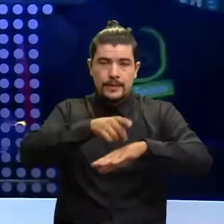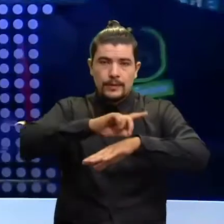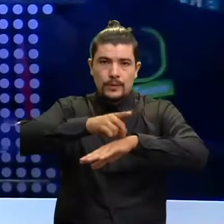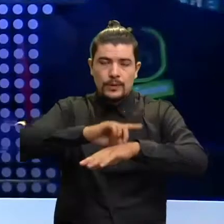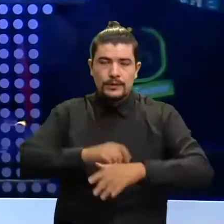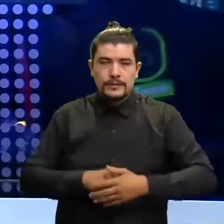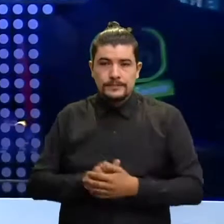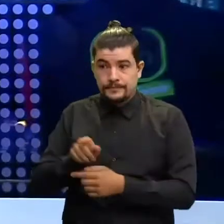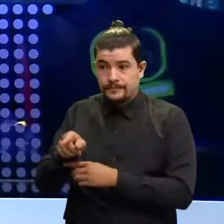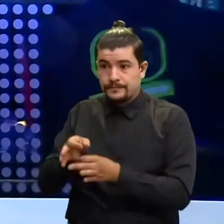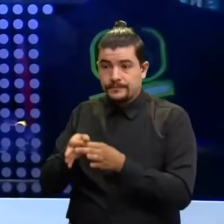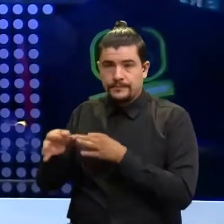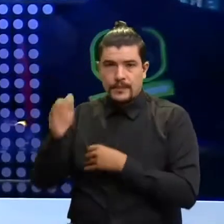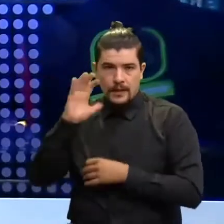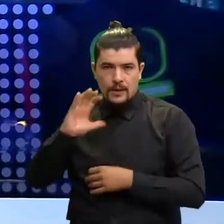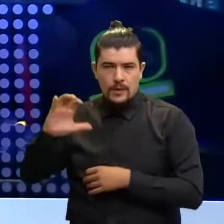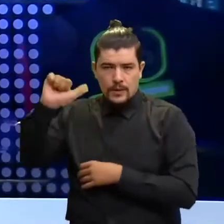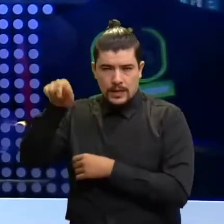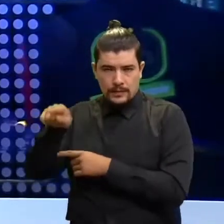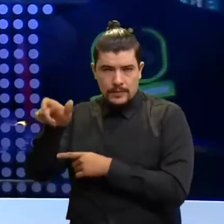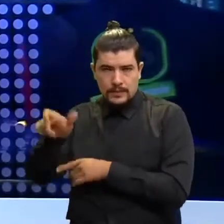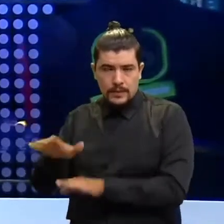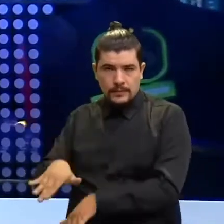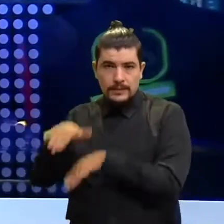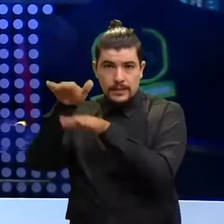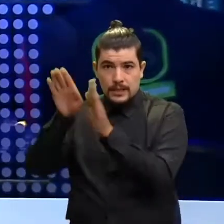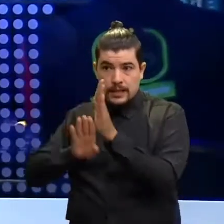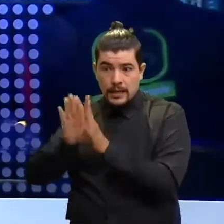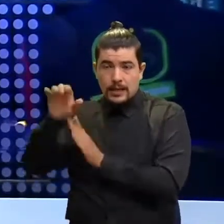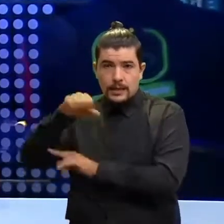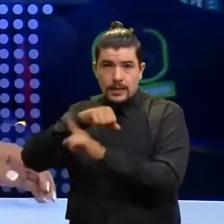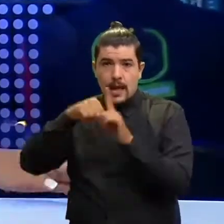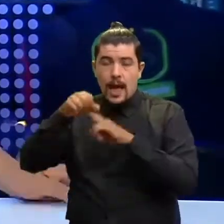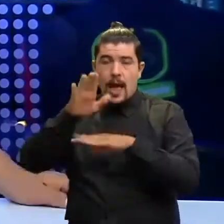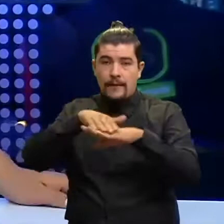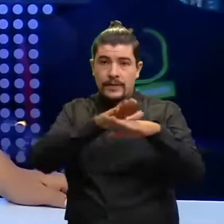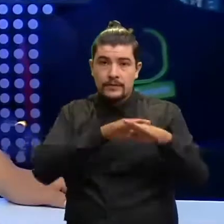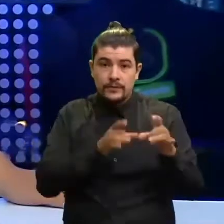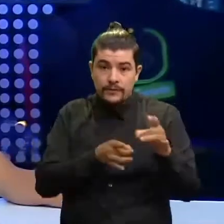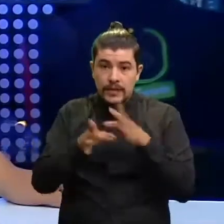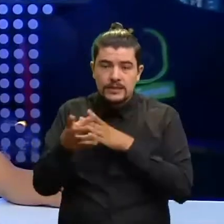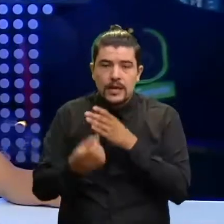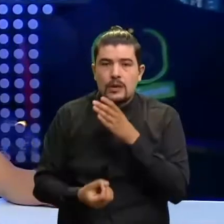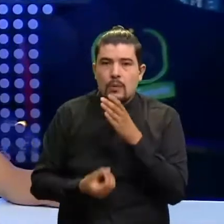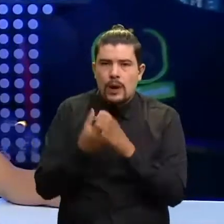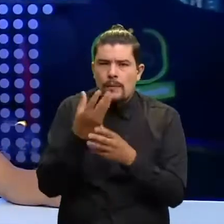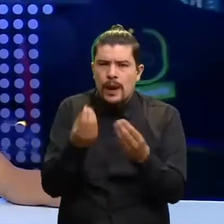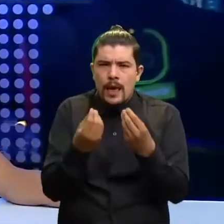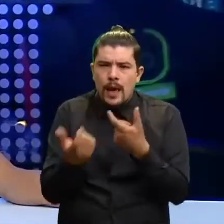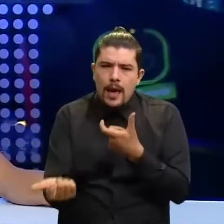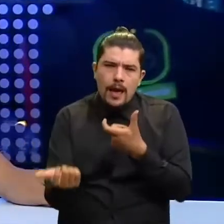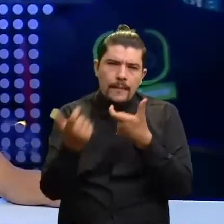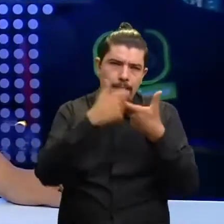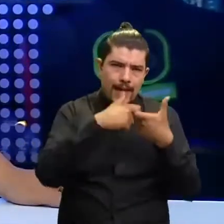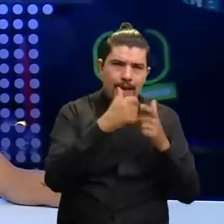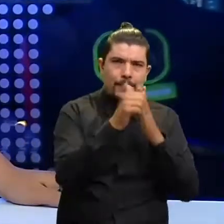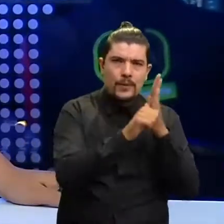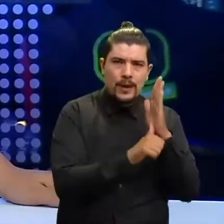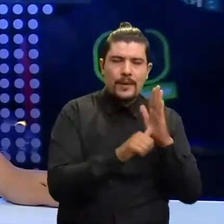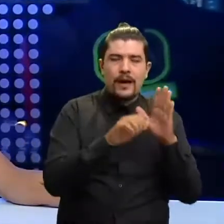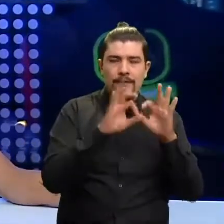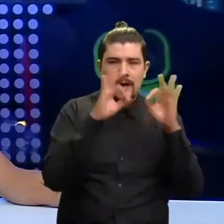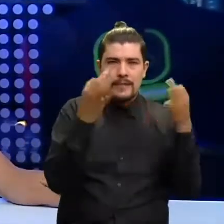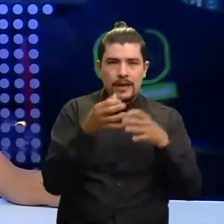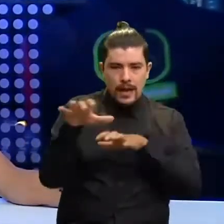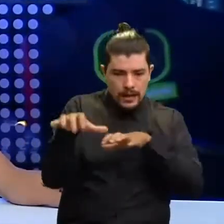En Ocaña, representantes de Prosperidad Social indicaron que habrá nuevas fechas para realizar los procesos de inscripción al programa de Familias en